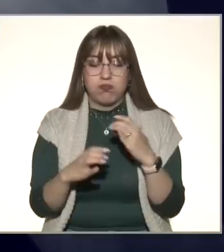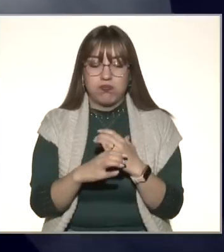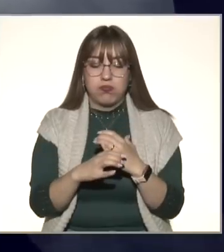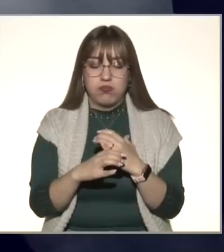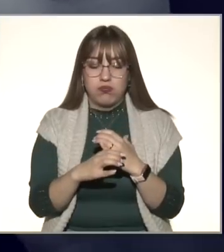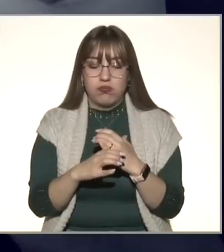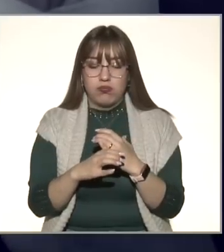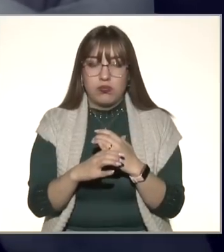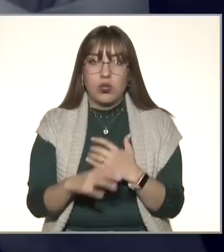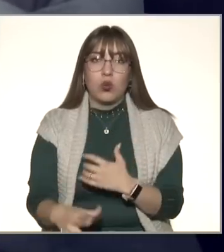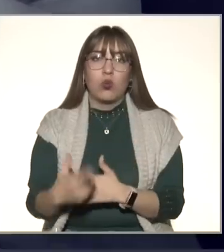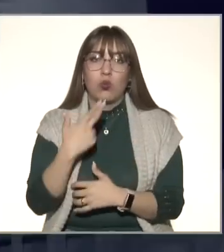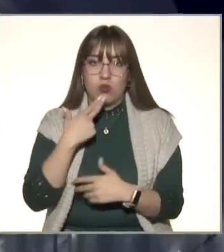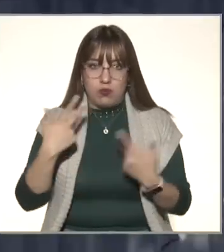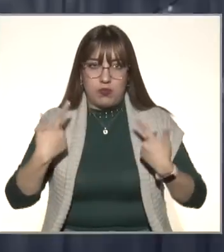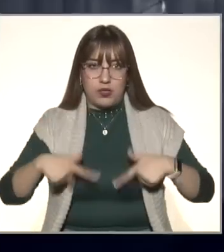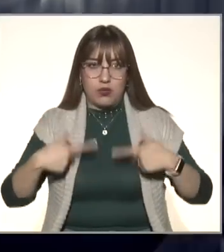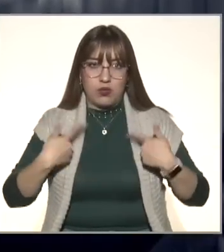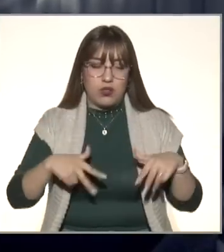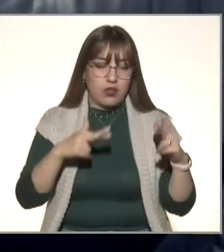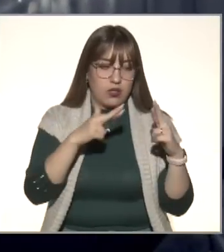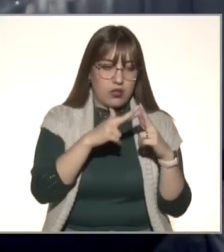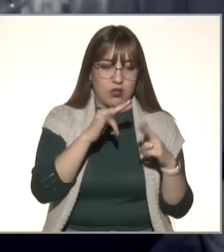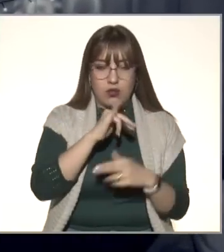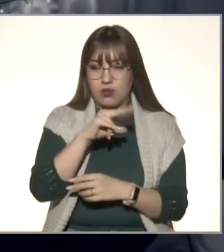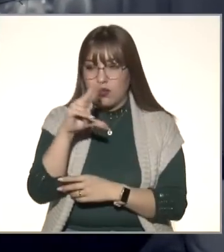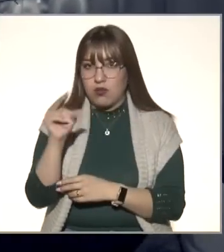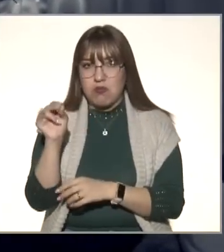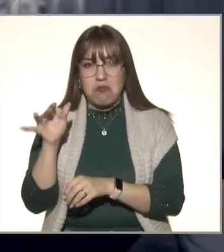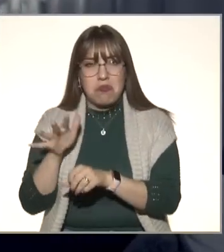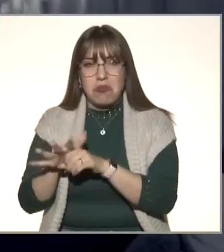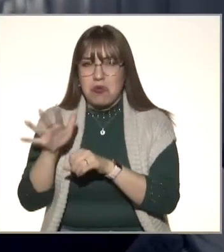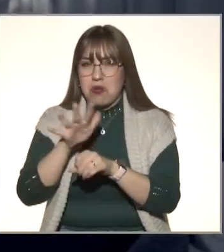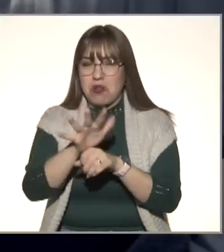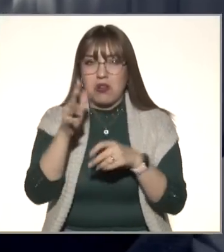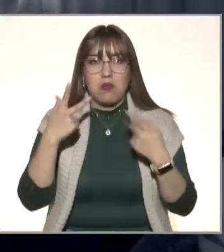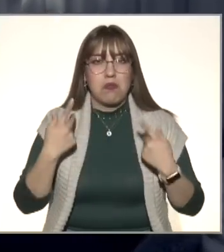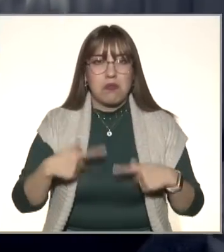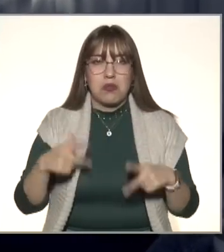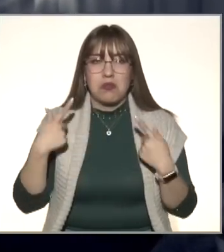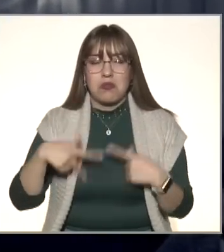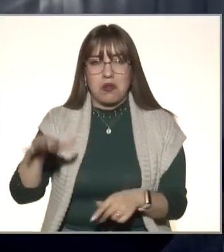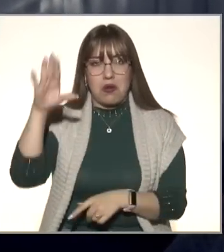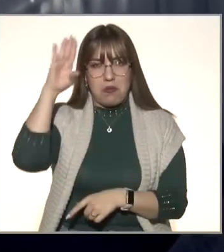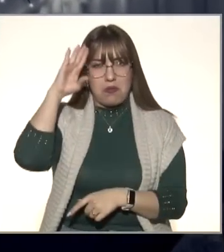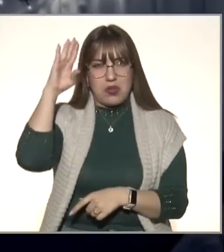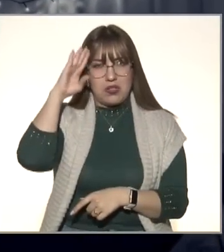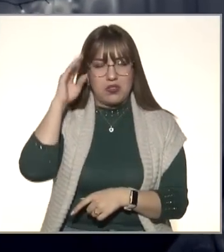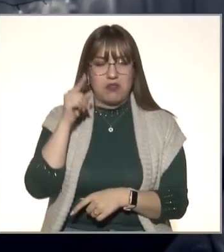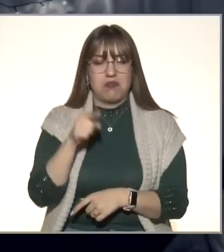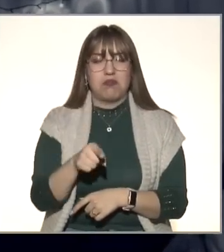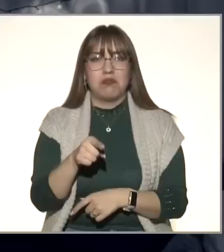los religiosos y los no religiosos, lo toma cualquier persona que piensa que en ese momento